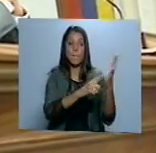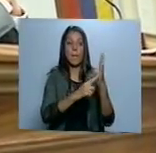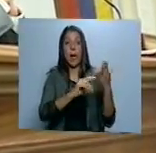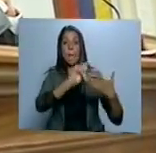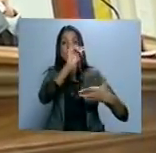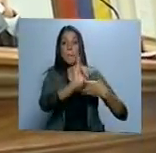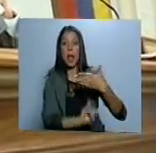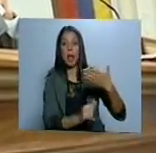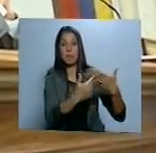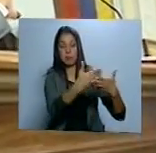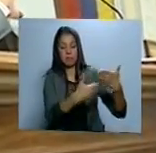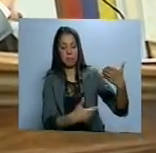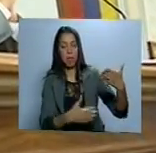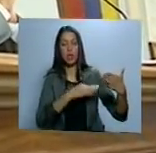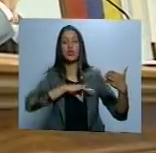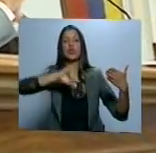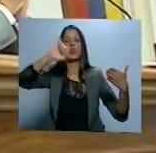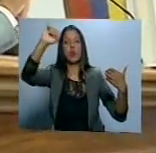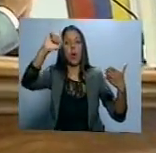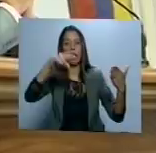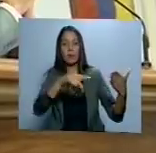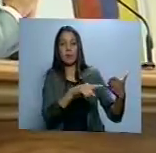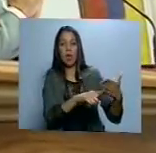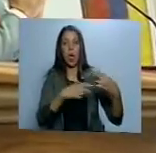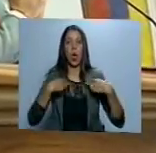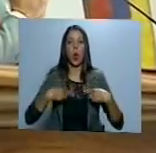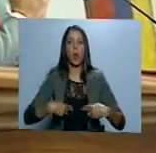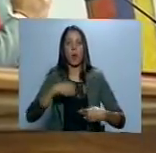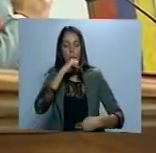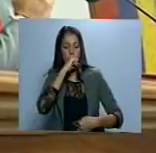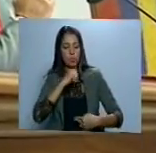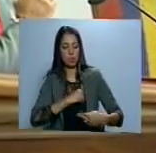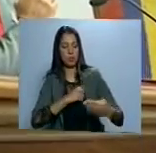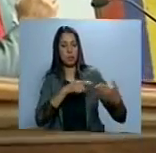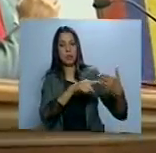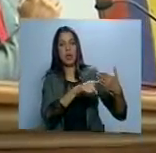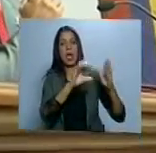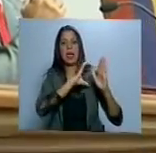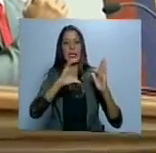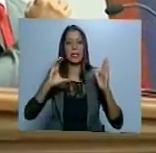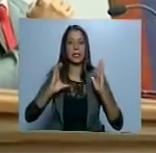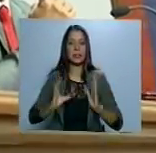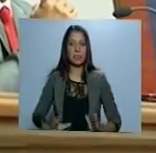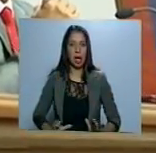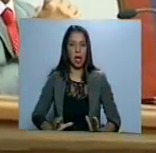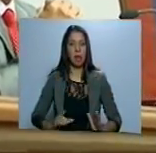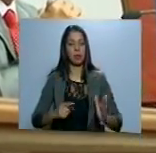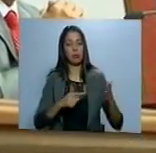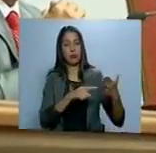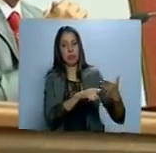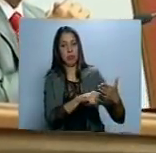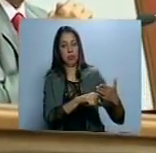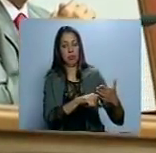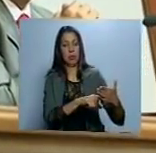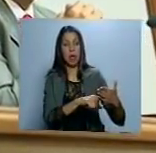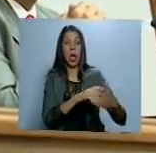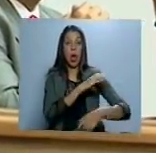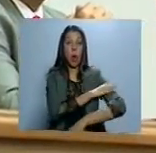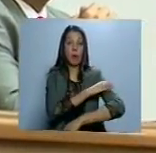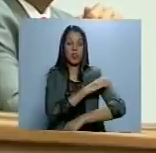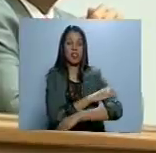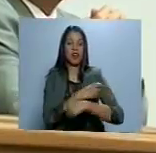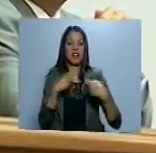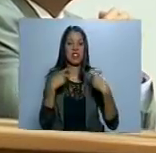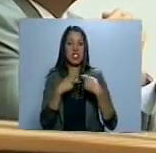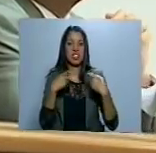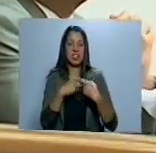gobierno socialista, humanista, profundamente cristiano. Nuestros enemigos no eran quienes